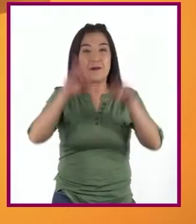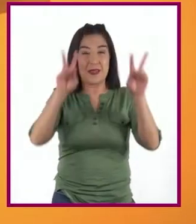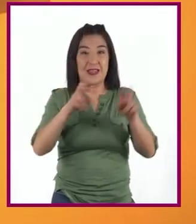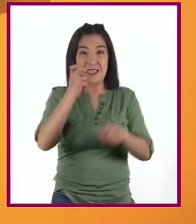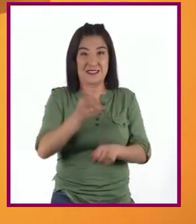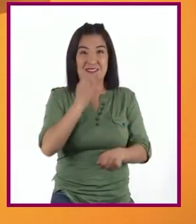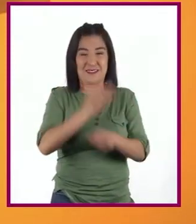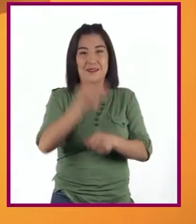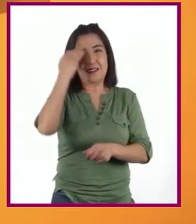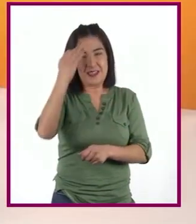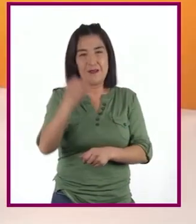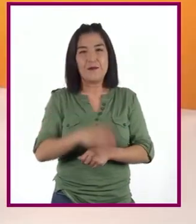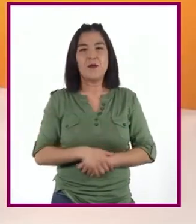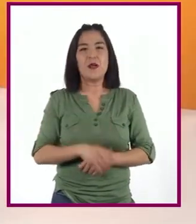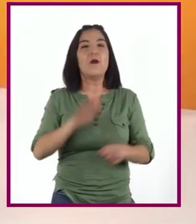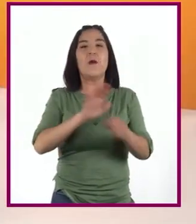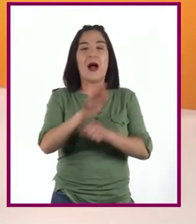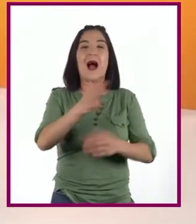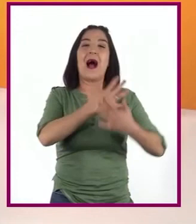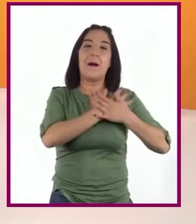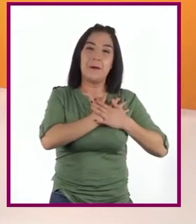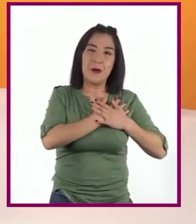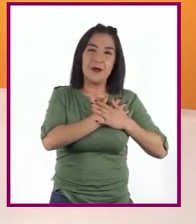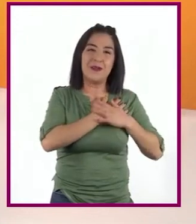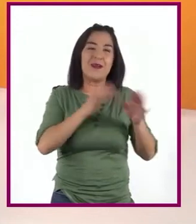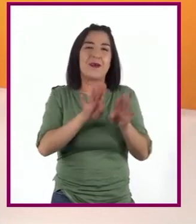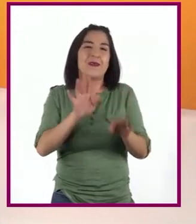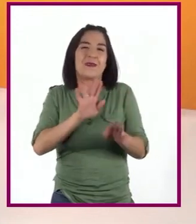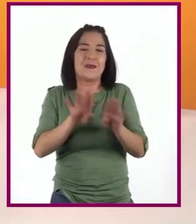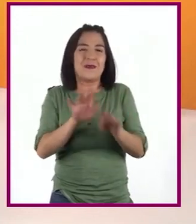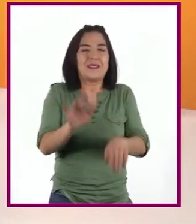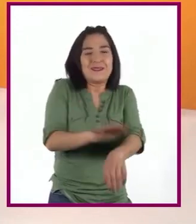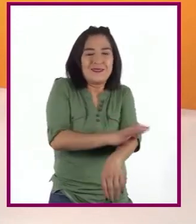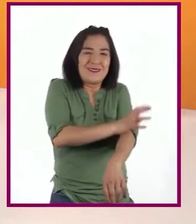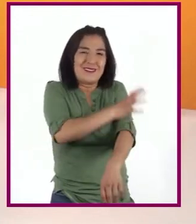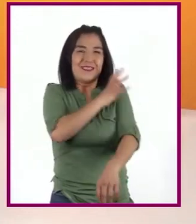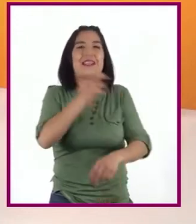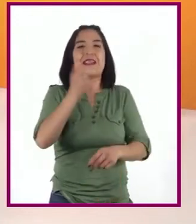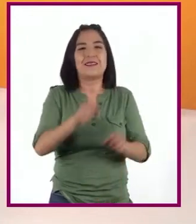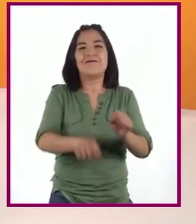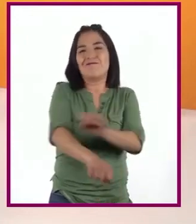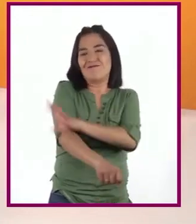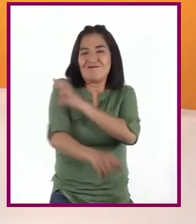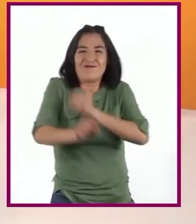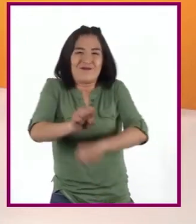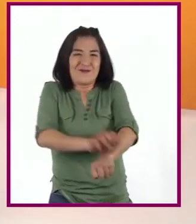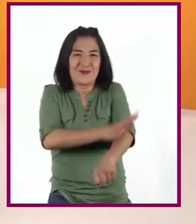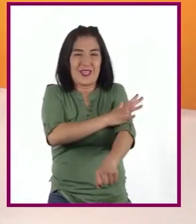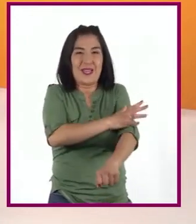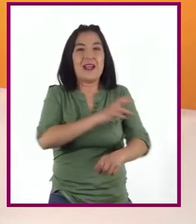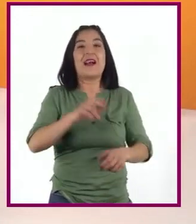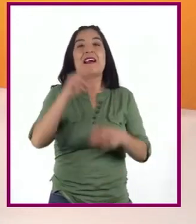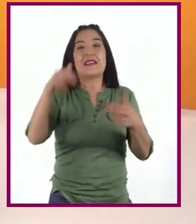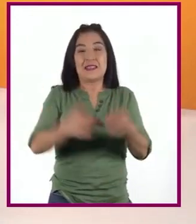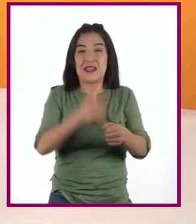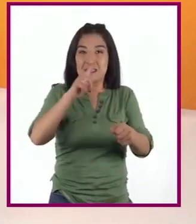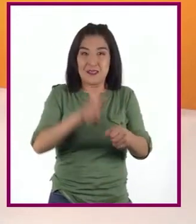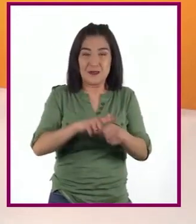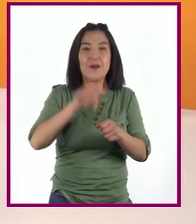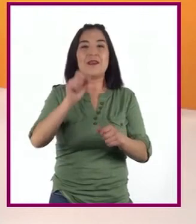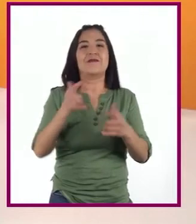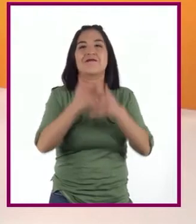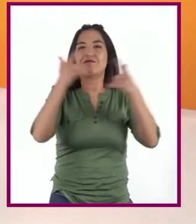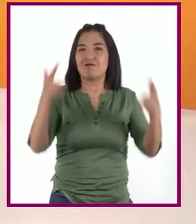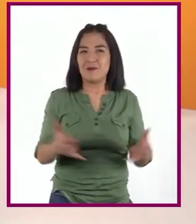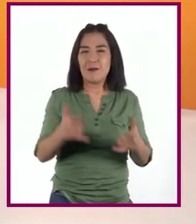periodo se encuentran el amor, la pasión y la emoción, la nación, la historia y el